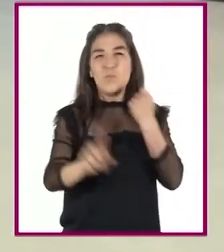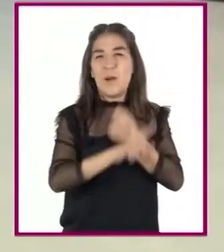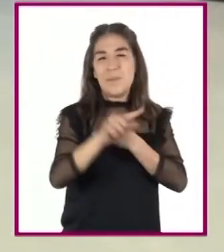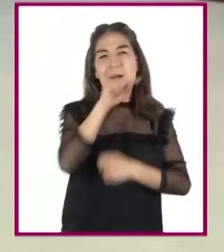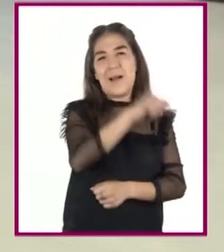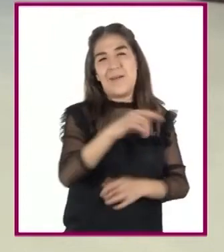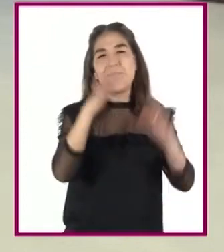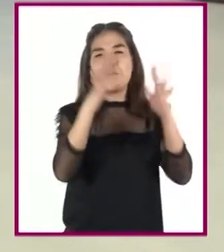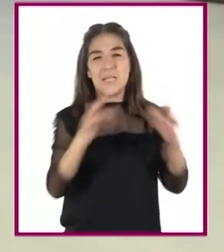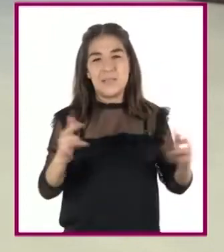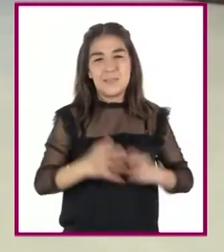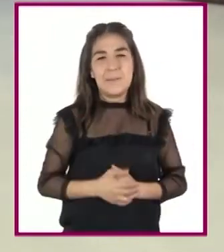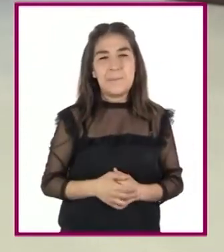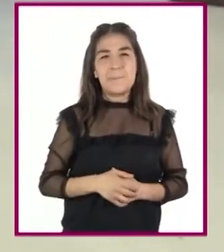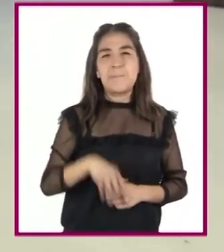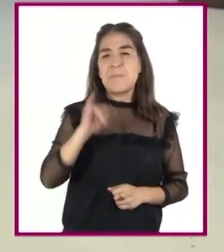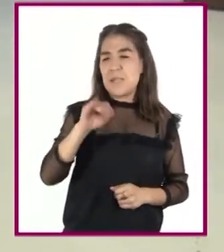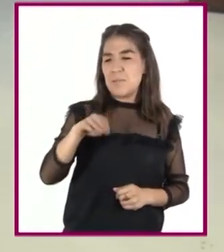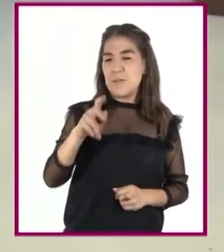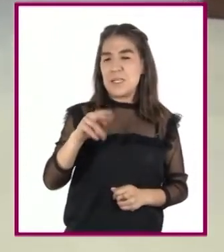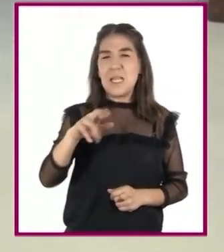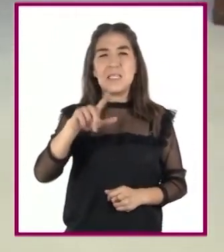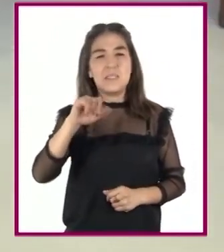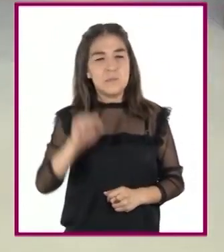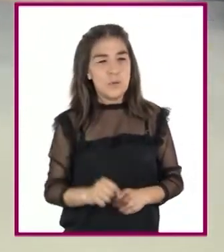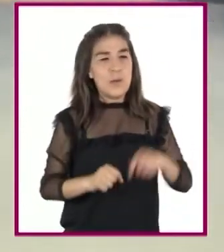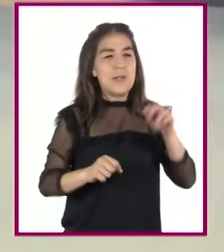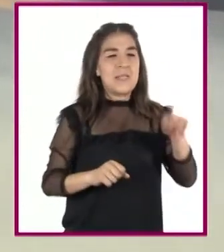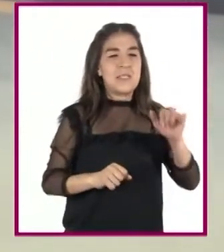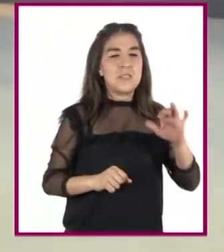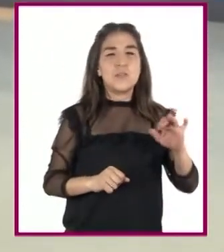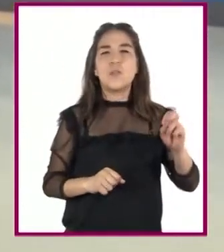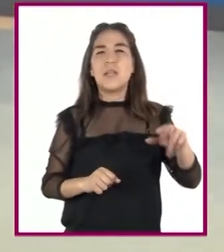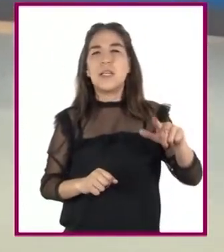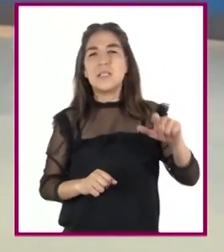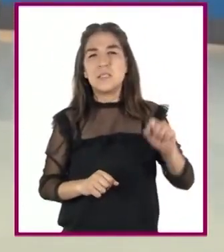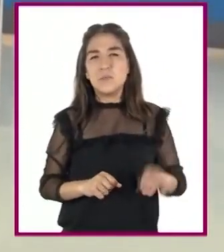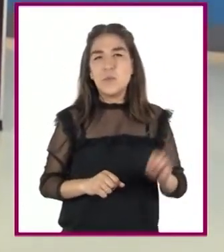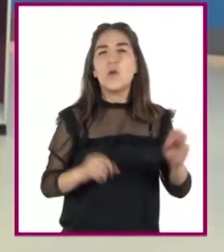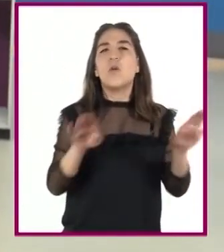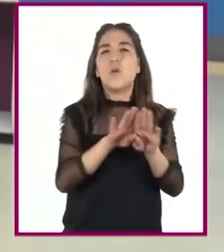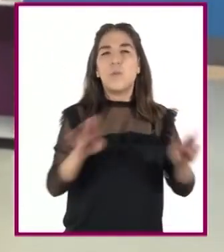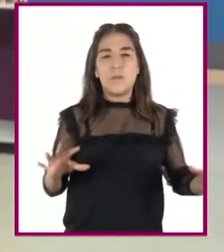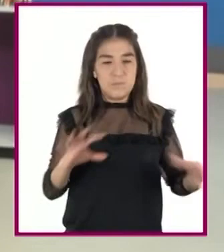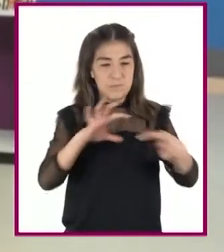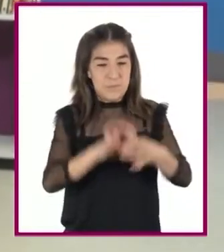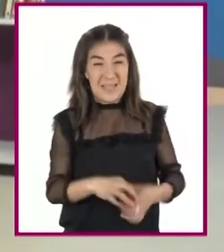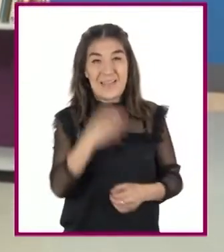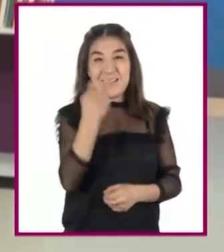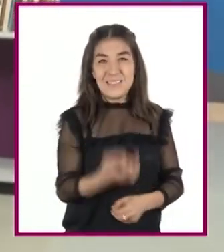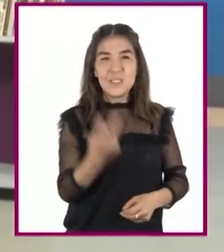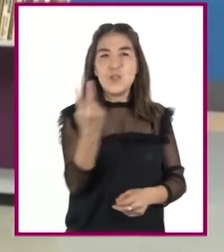En el contexto del imperialismo y el nacionalismo, la consolidación de estas dos